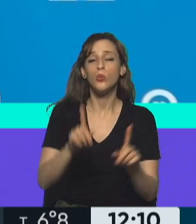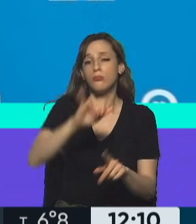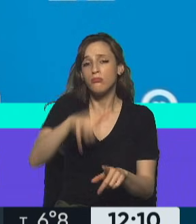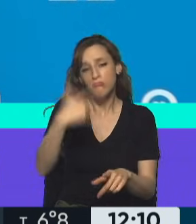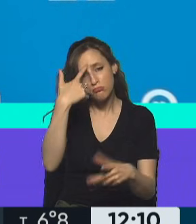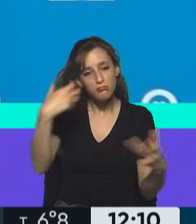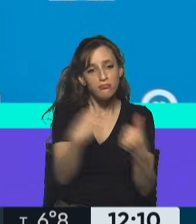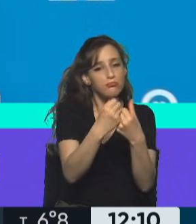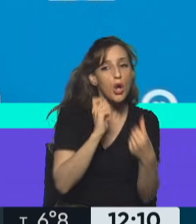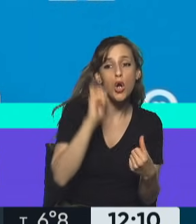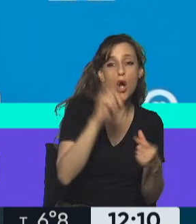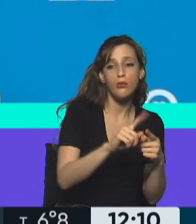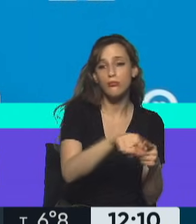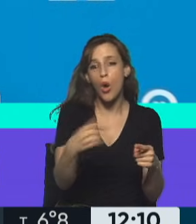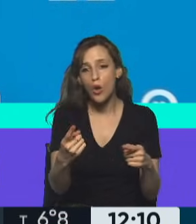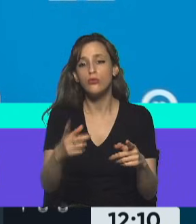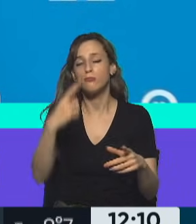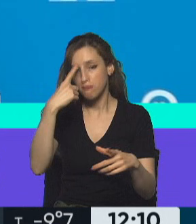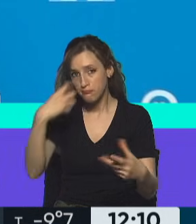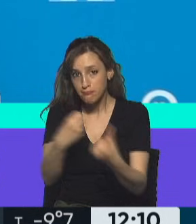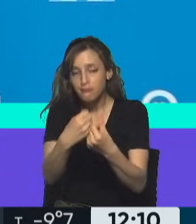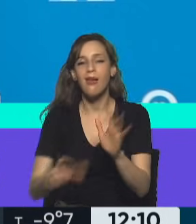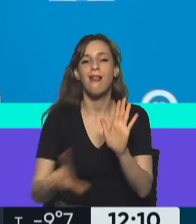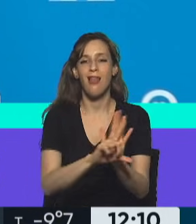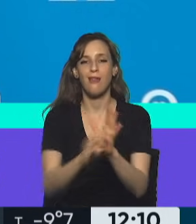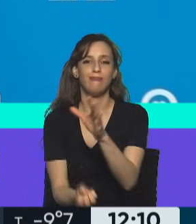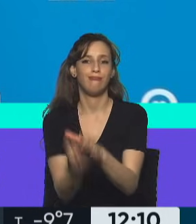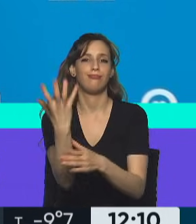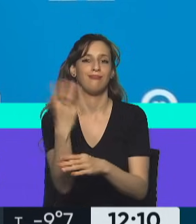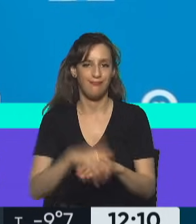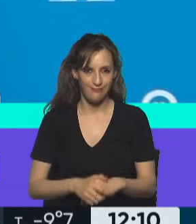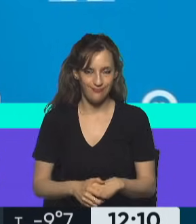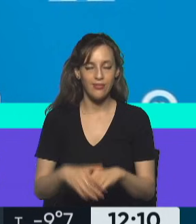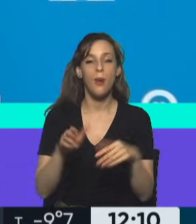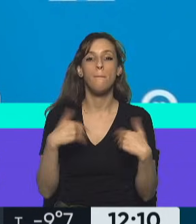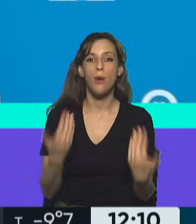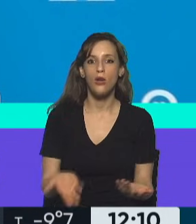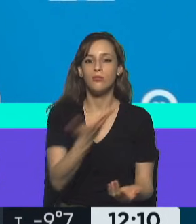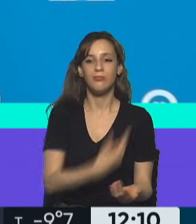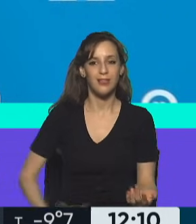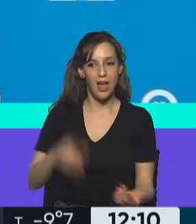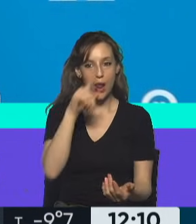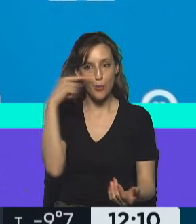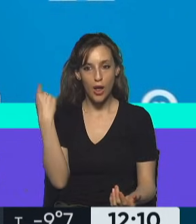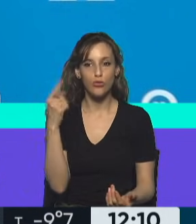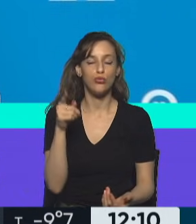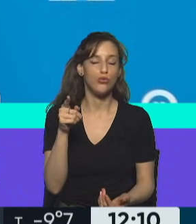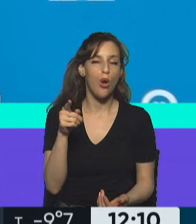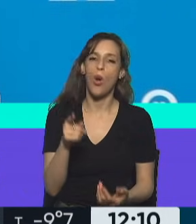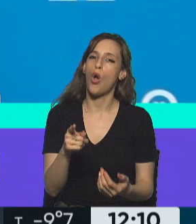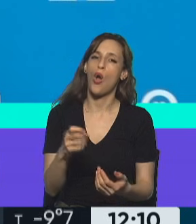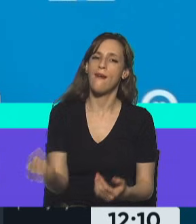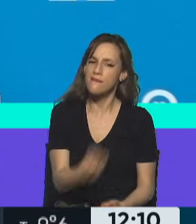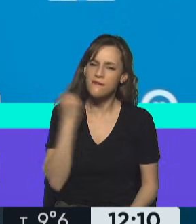otros casos se transforman en leyes, y también así es la disposición del presidente Alberto Fernández en seguir dialogando